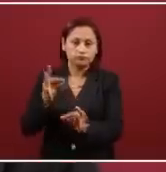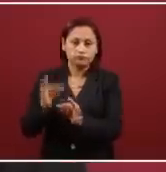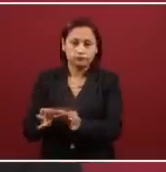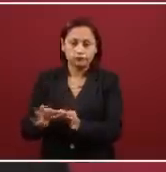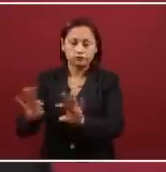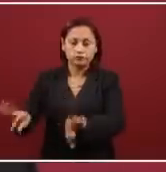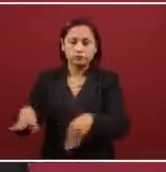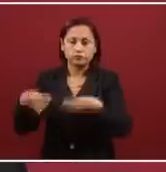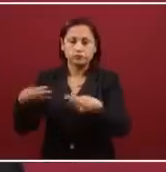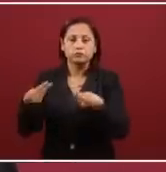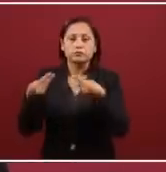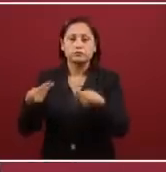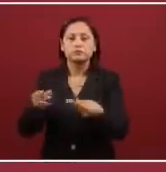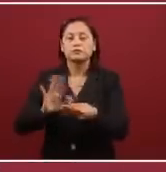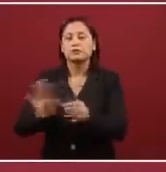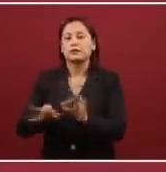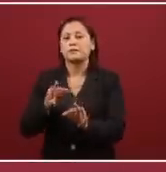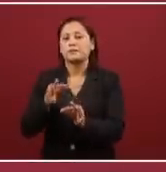sobre impacto ambiental,